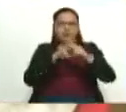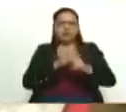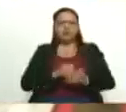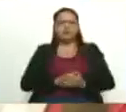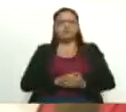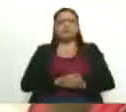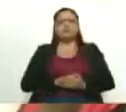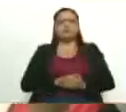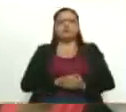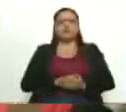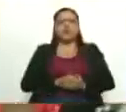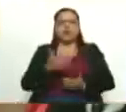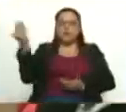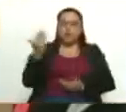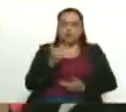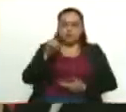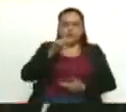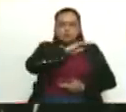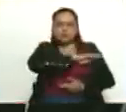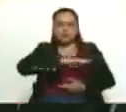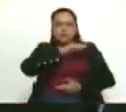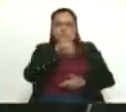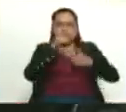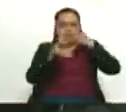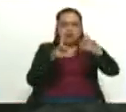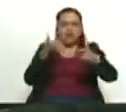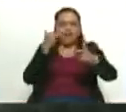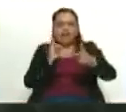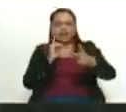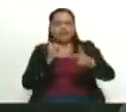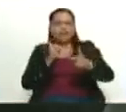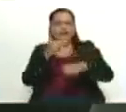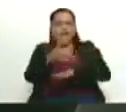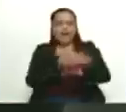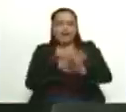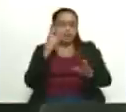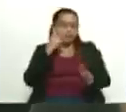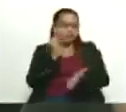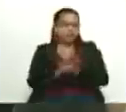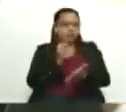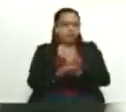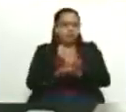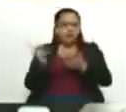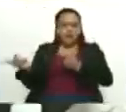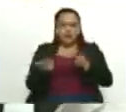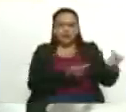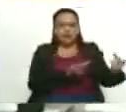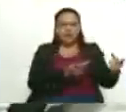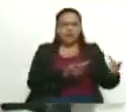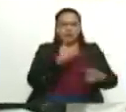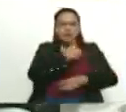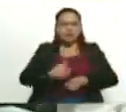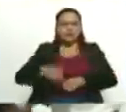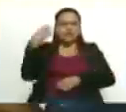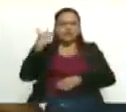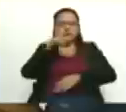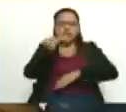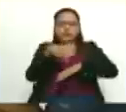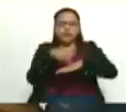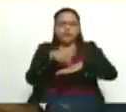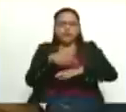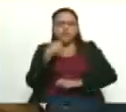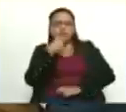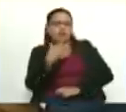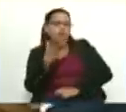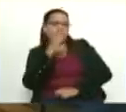Y cuando vino esa misión de observación, estaba previsto que los recibiera el presidente de la Asamblea Nacional. Dijeron que no